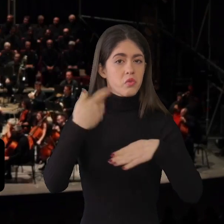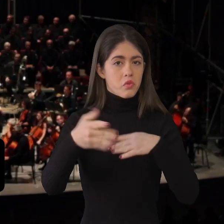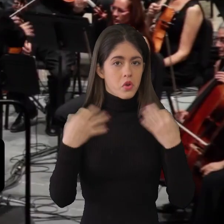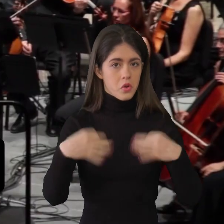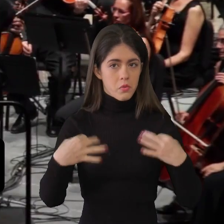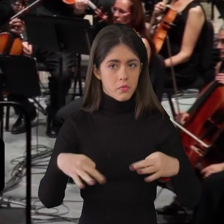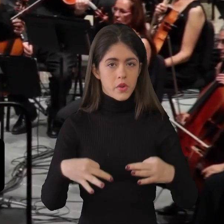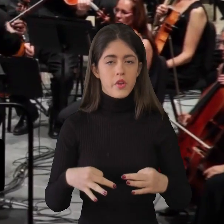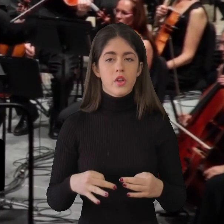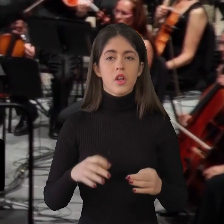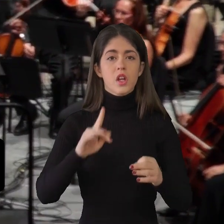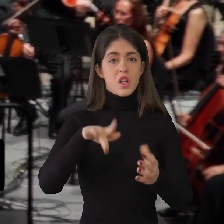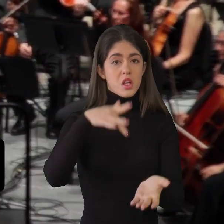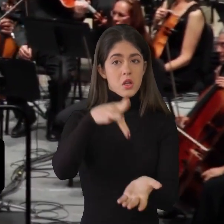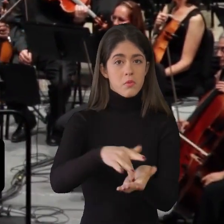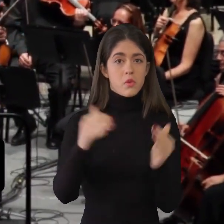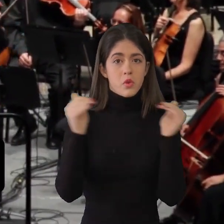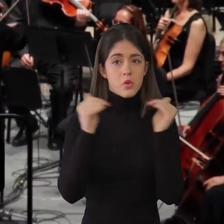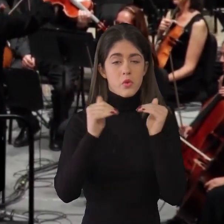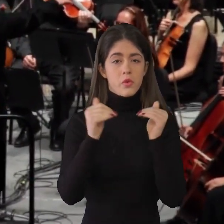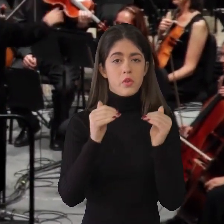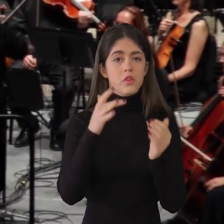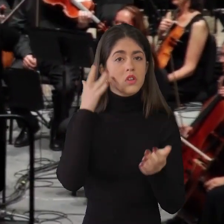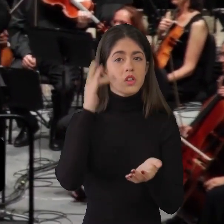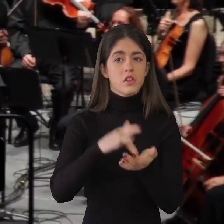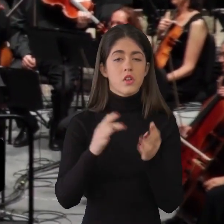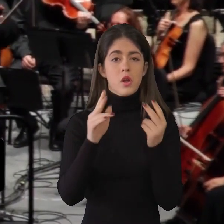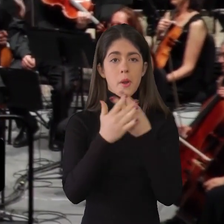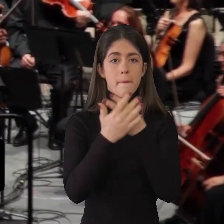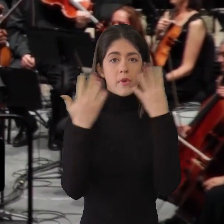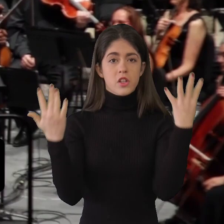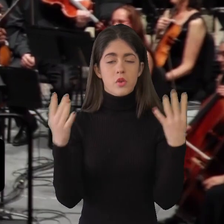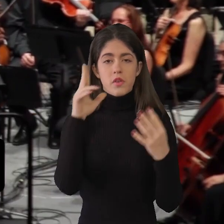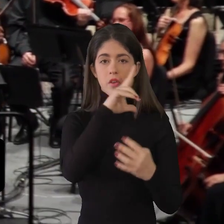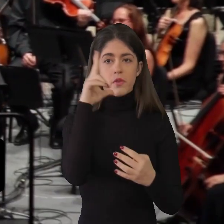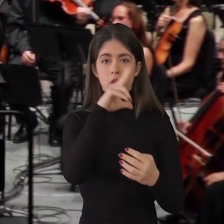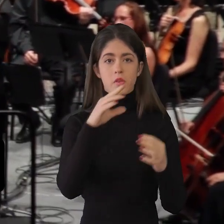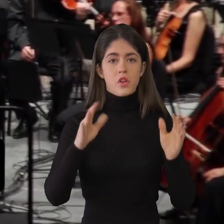día 29 de febrero, en el Gran Teatro a partir de las 8 de la tarde.